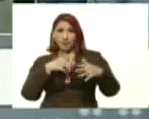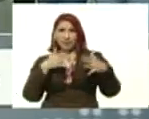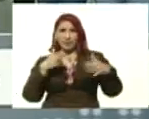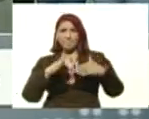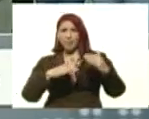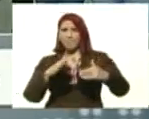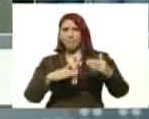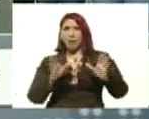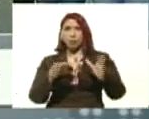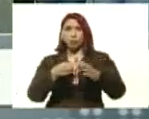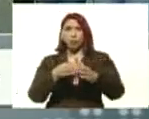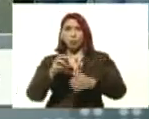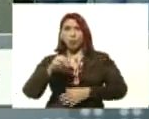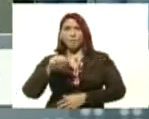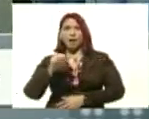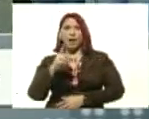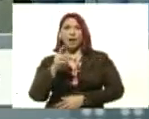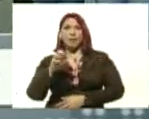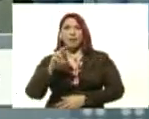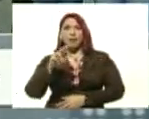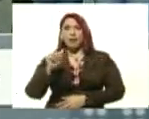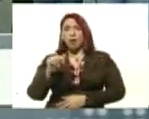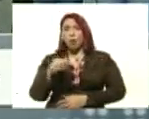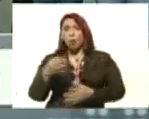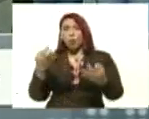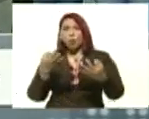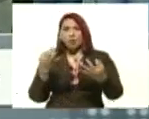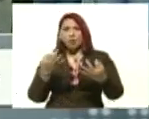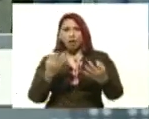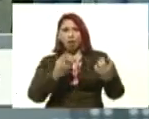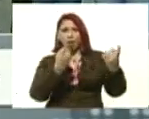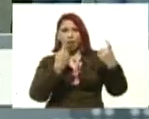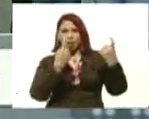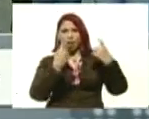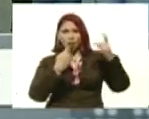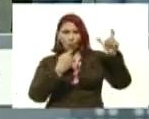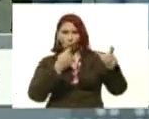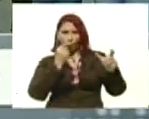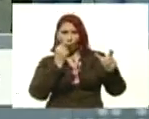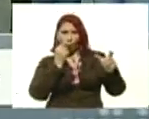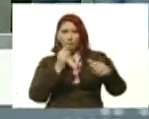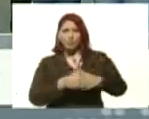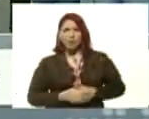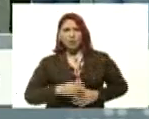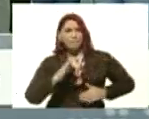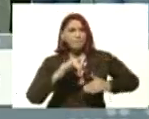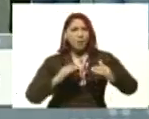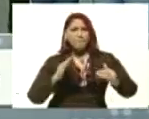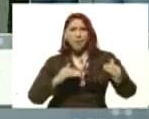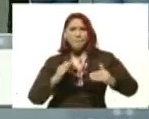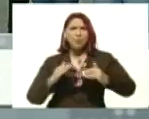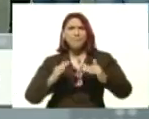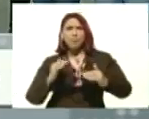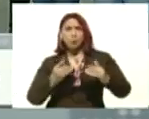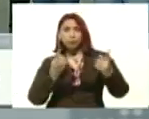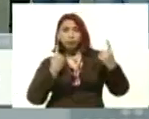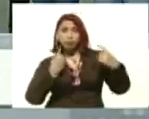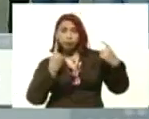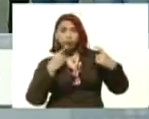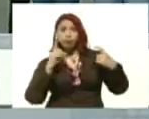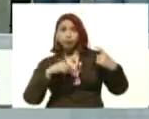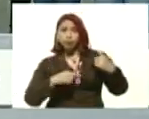grupo Madera Original y nos enseñaba el toque de rumba, de